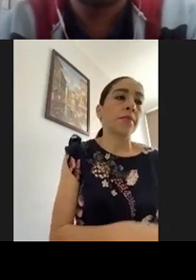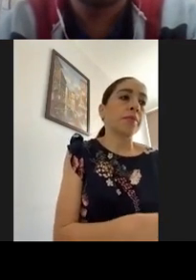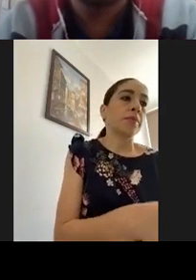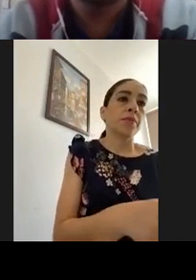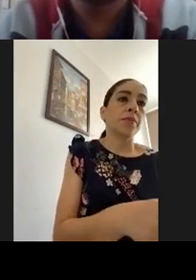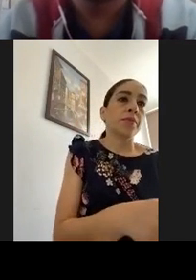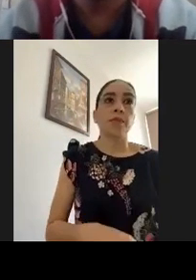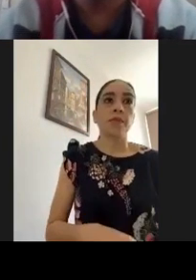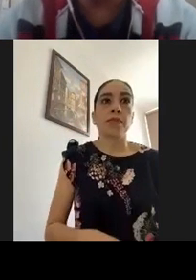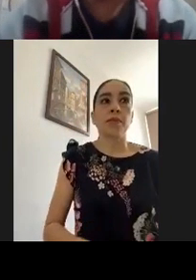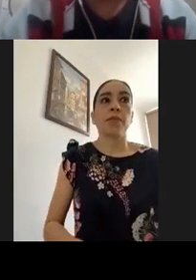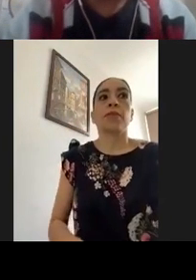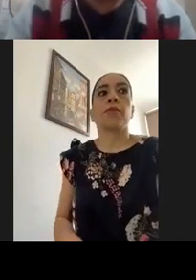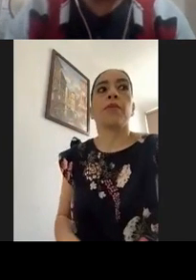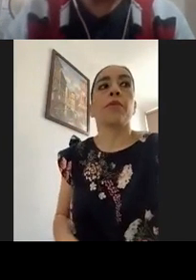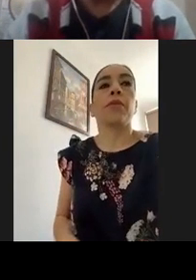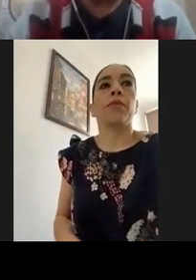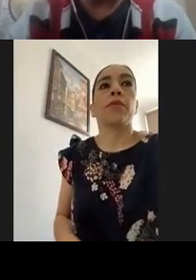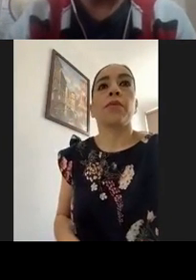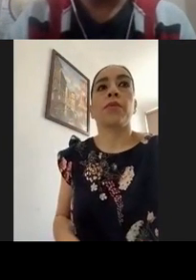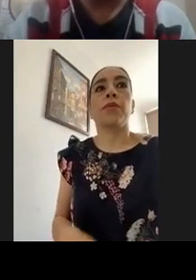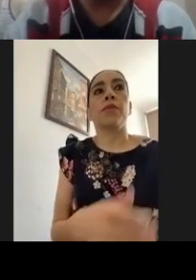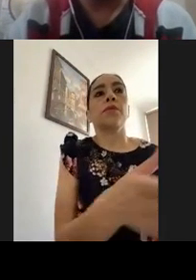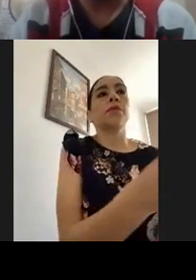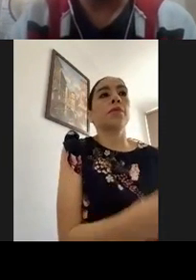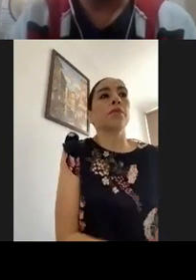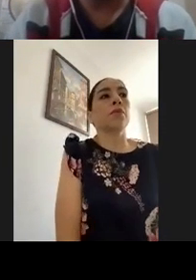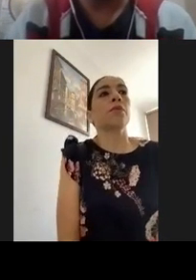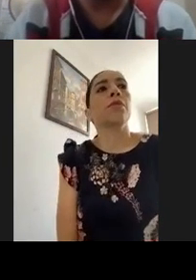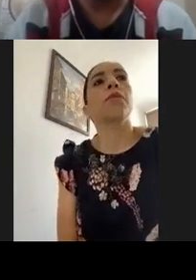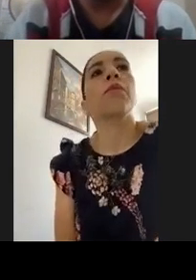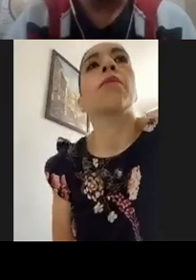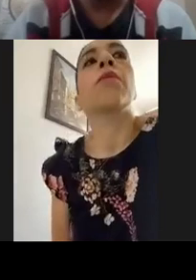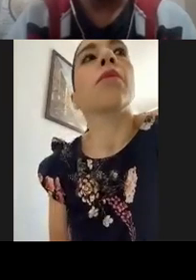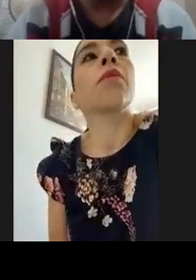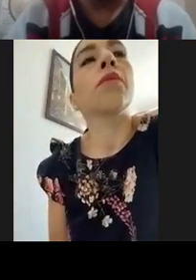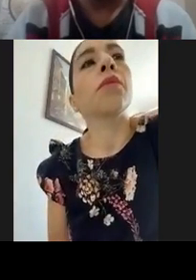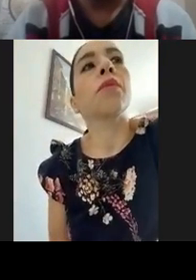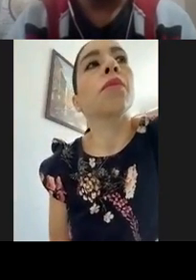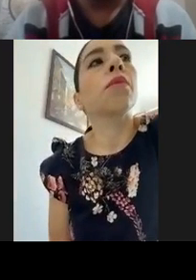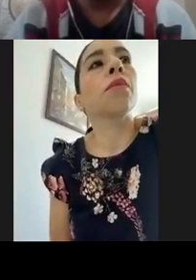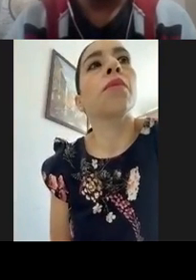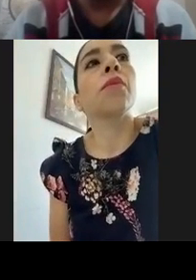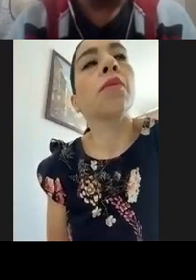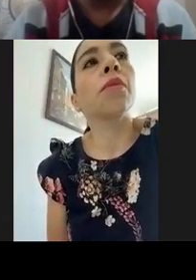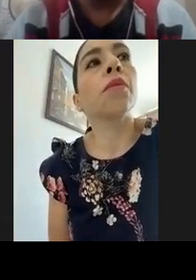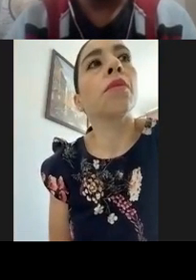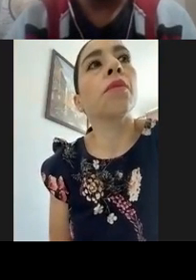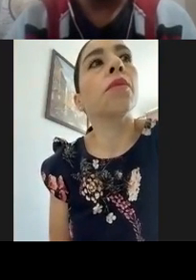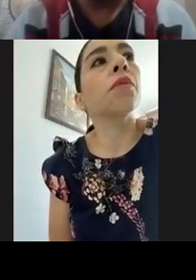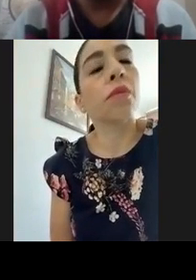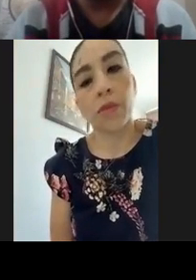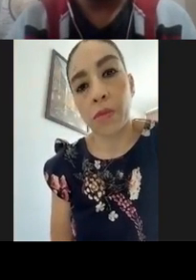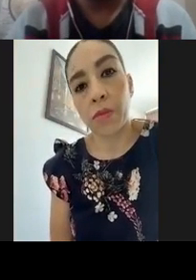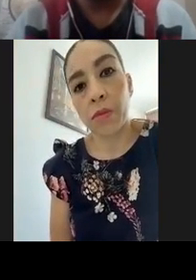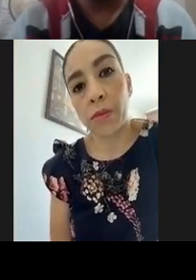con la sociedad en términos generales, en general, ¿no? Les pido, por favor, se